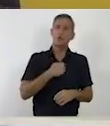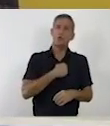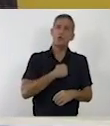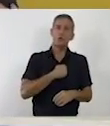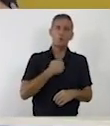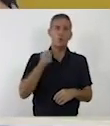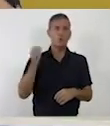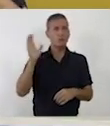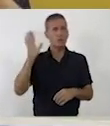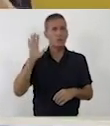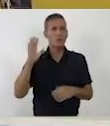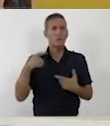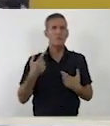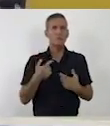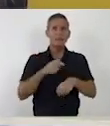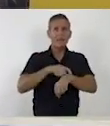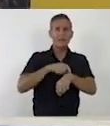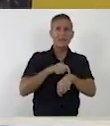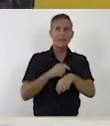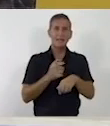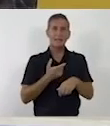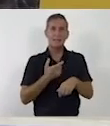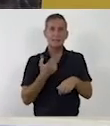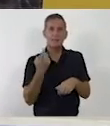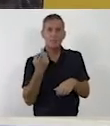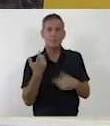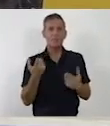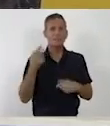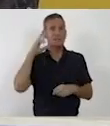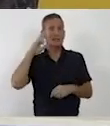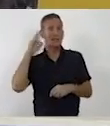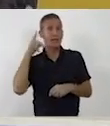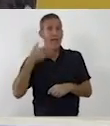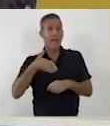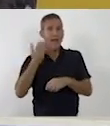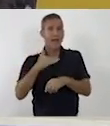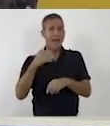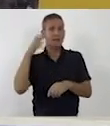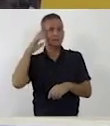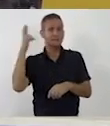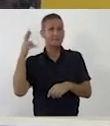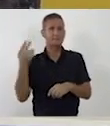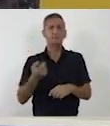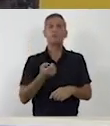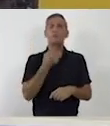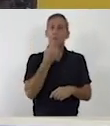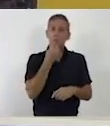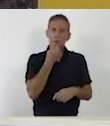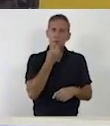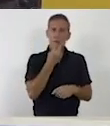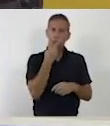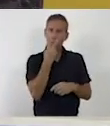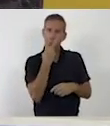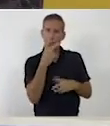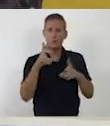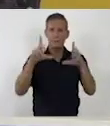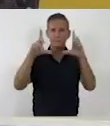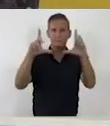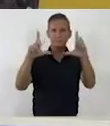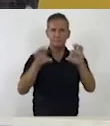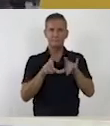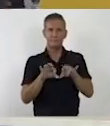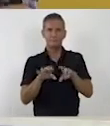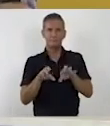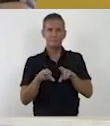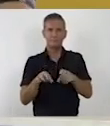quiero despedir, ya el tiempo se me está acabando, sin antes recordarles que ustedes pueden acceder al portal Cubeduca,